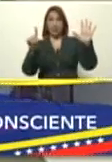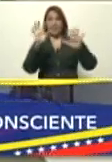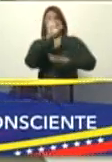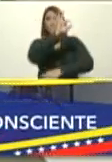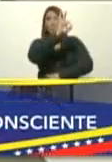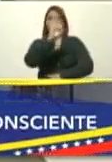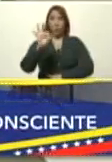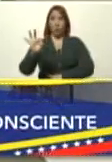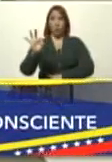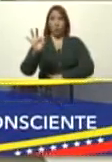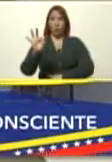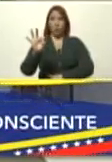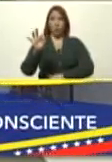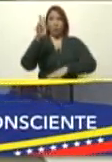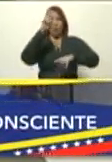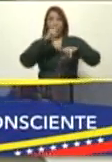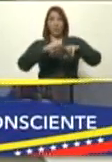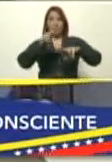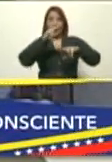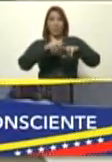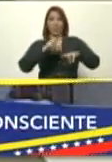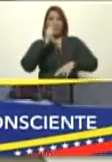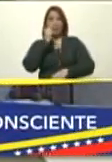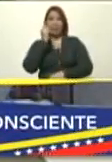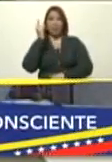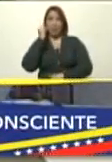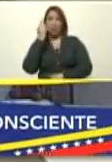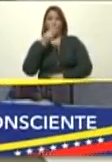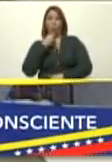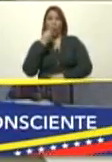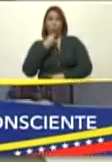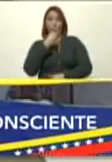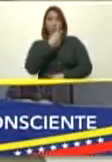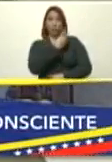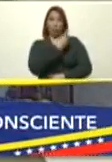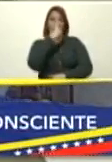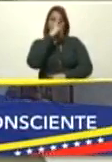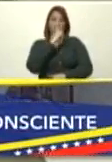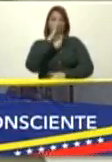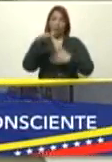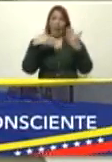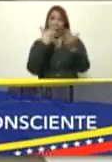56% entre niños y jóvenes de 2 años a 17,